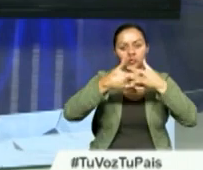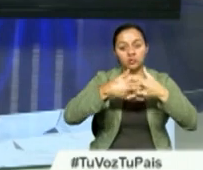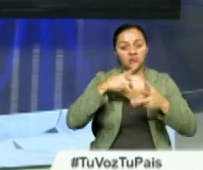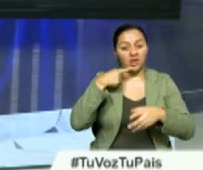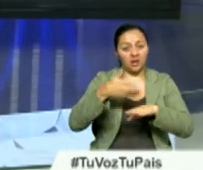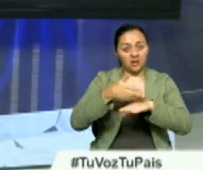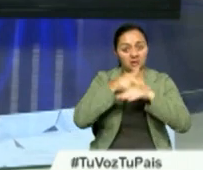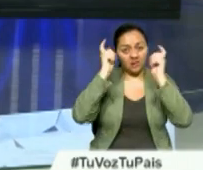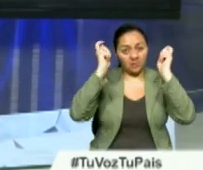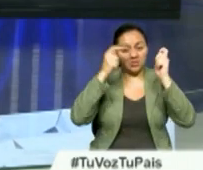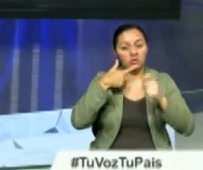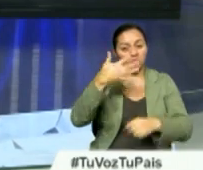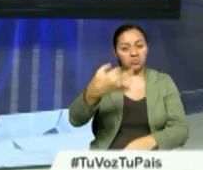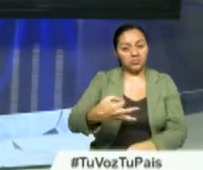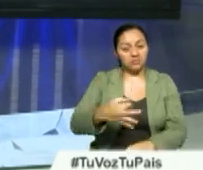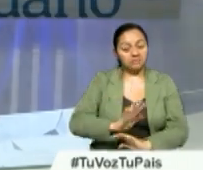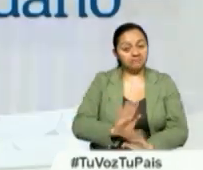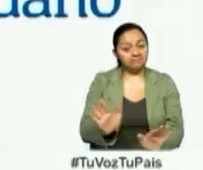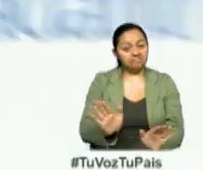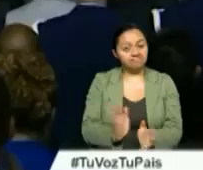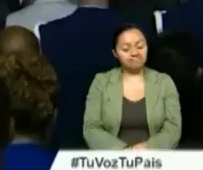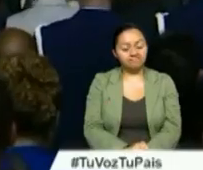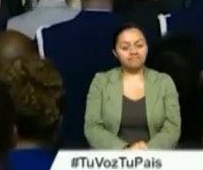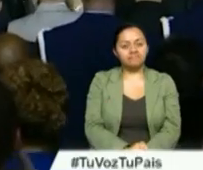polémicas ofertas de campaña.